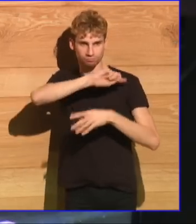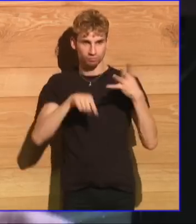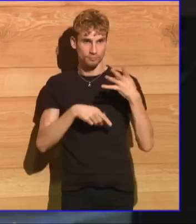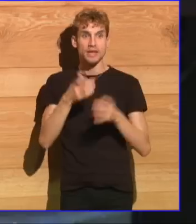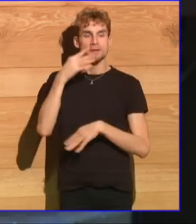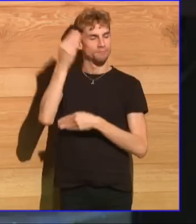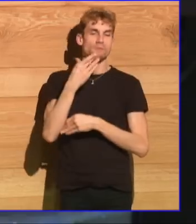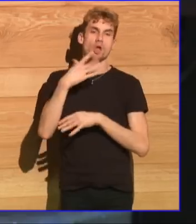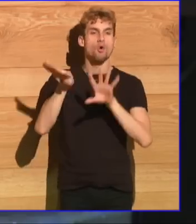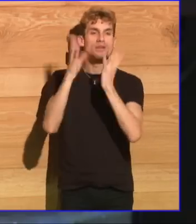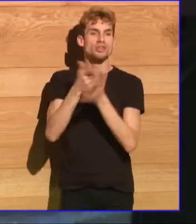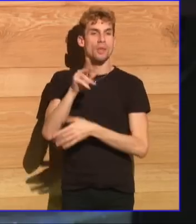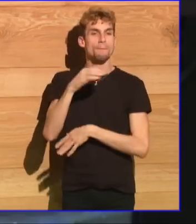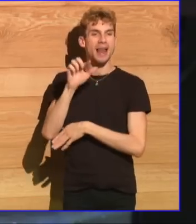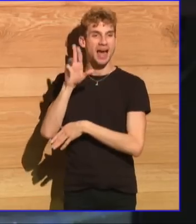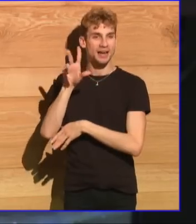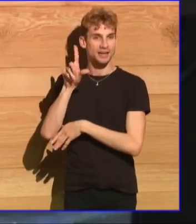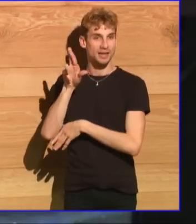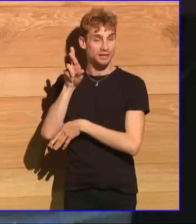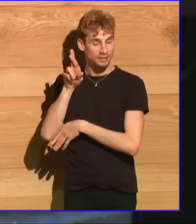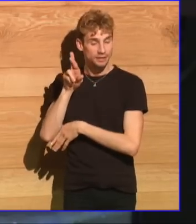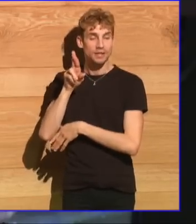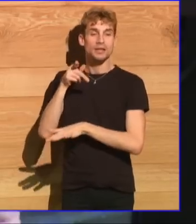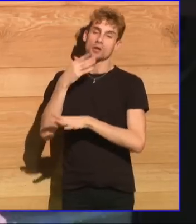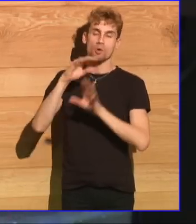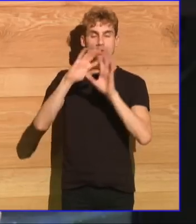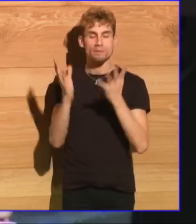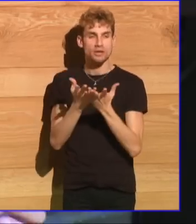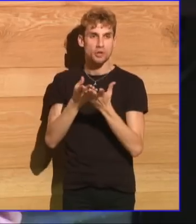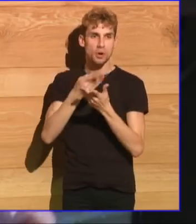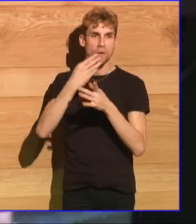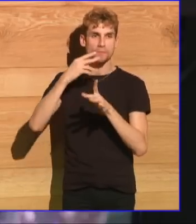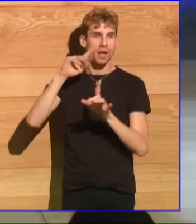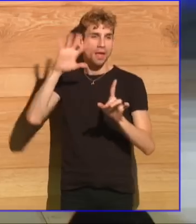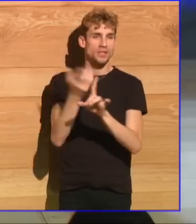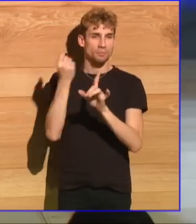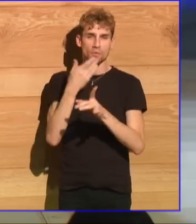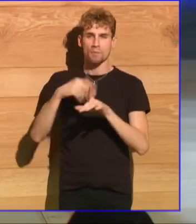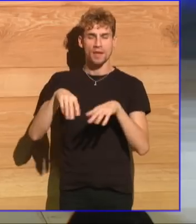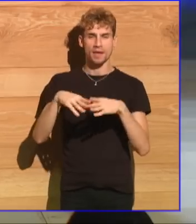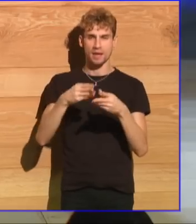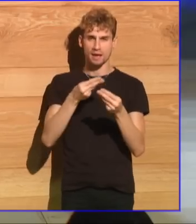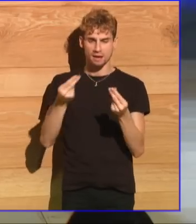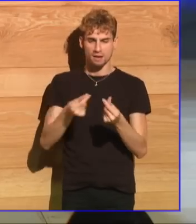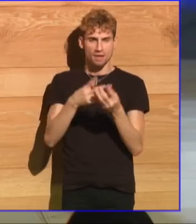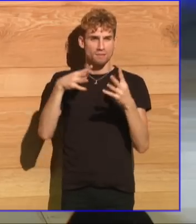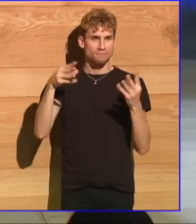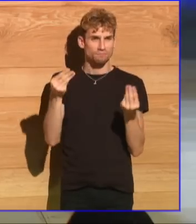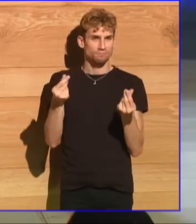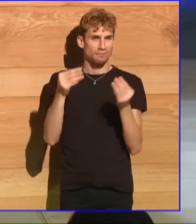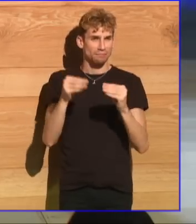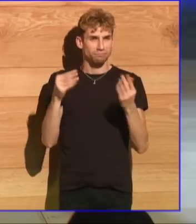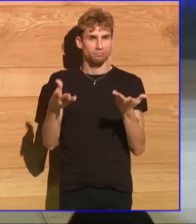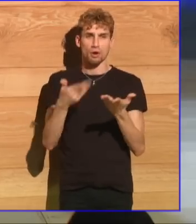Ballard, es más un universo distópico de piscinas vacías, de señores